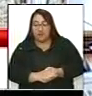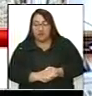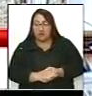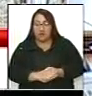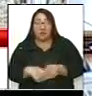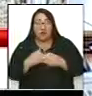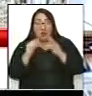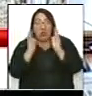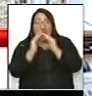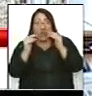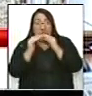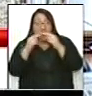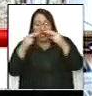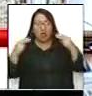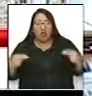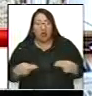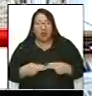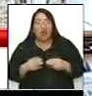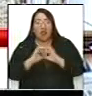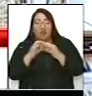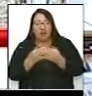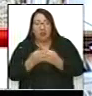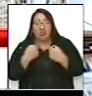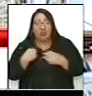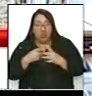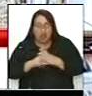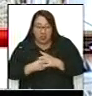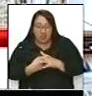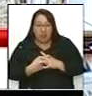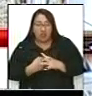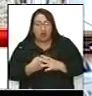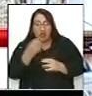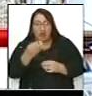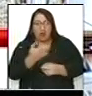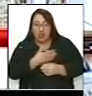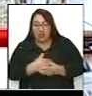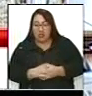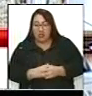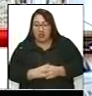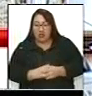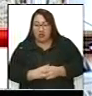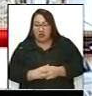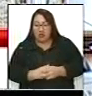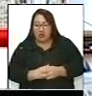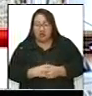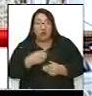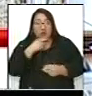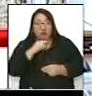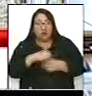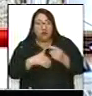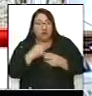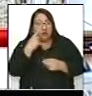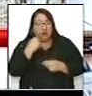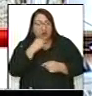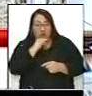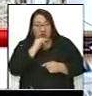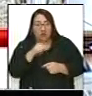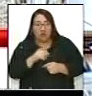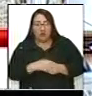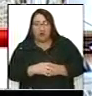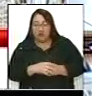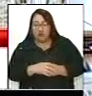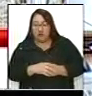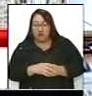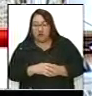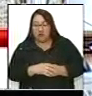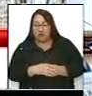del hogar es la familia, y por ahí tenemos que empoderar, presidenta, no, a las mujeres y a los varones, y